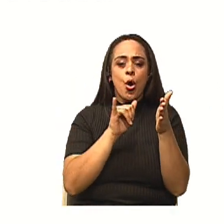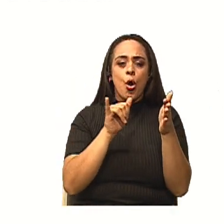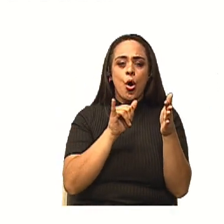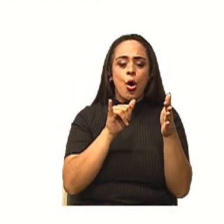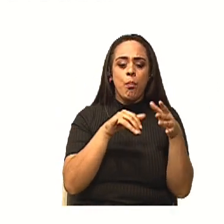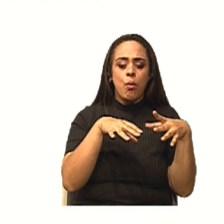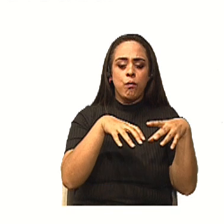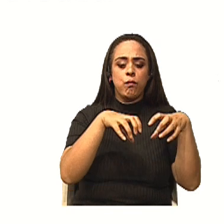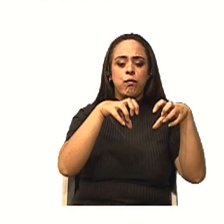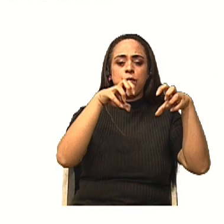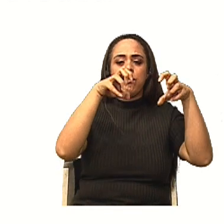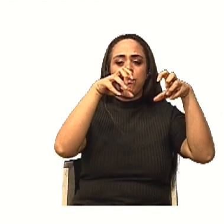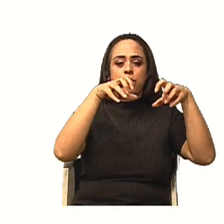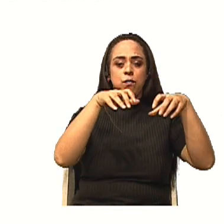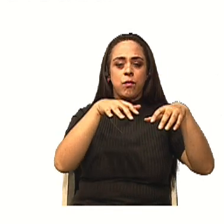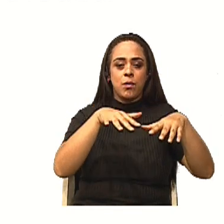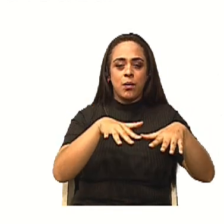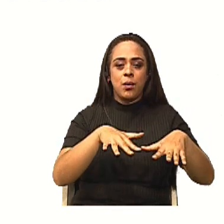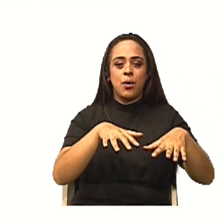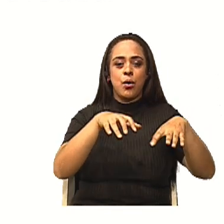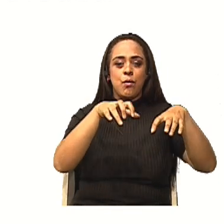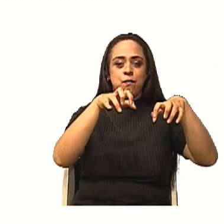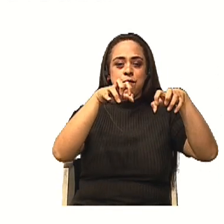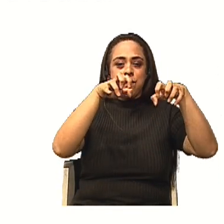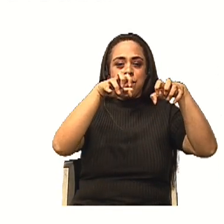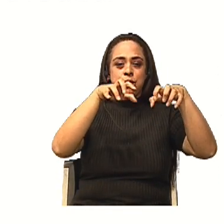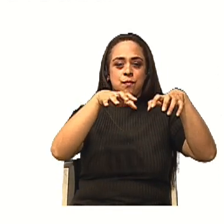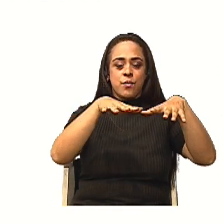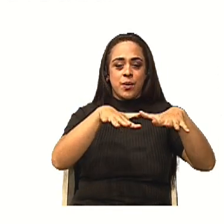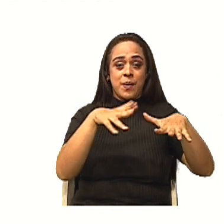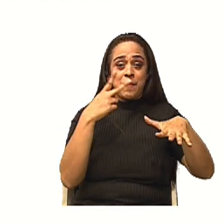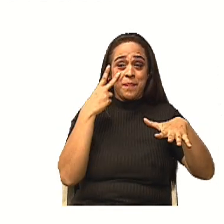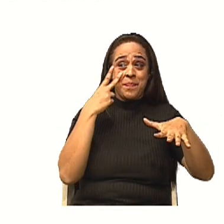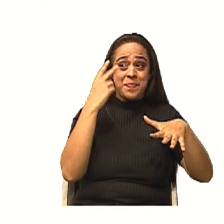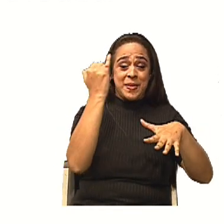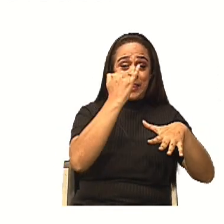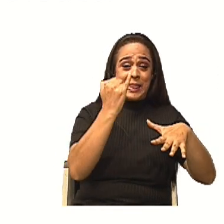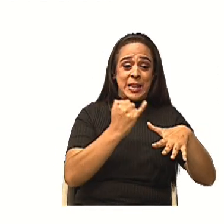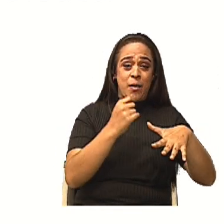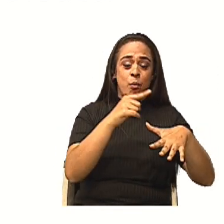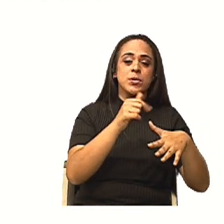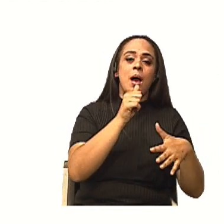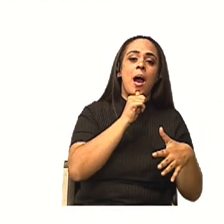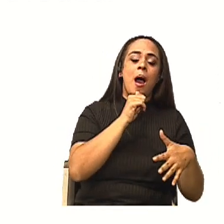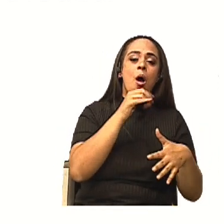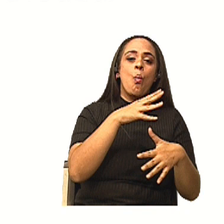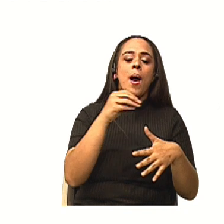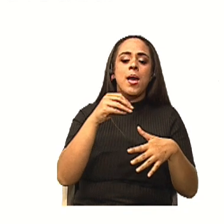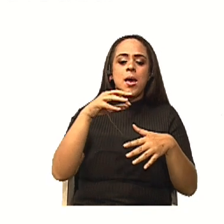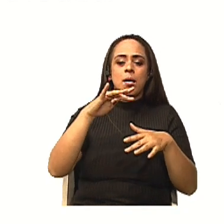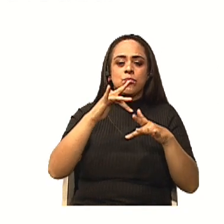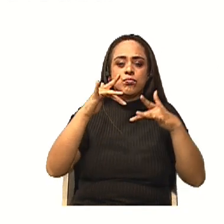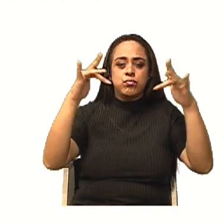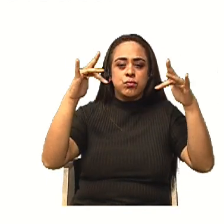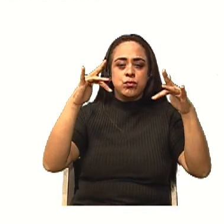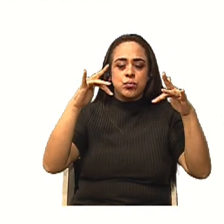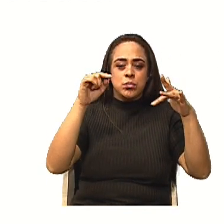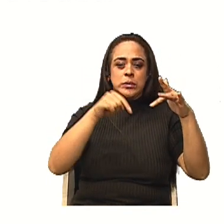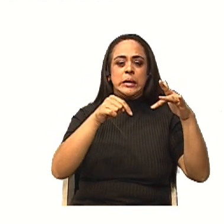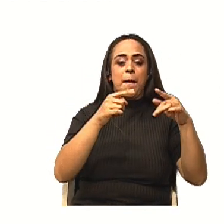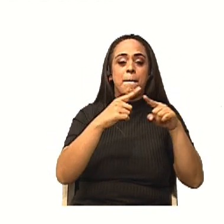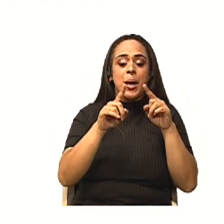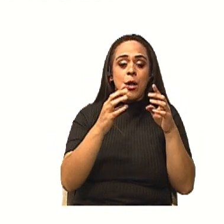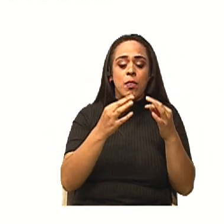una suspensión, vean en la imagen que está ahí, eso es agua con escarcha, pero si se intenta